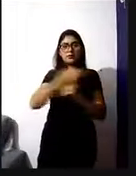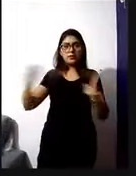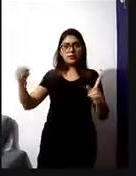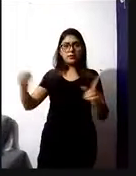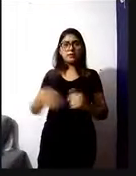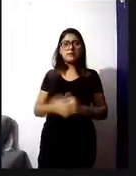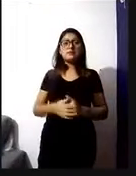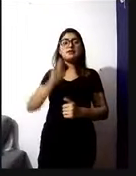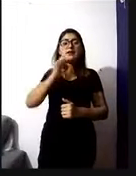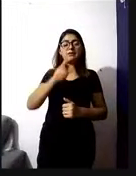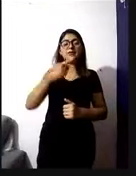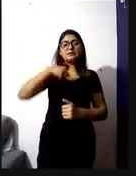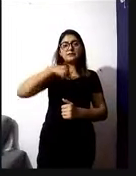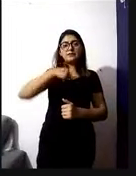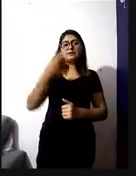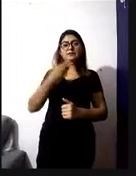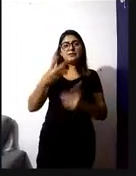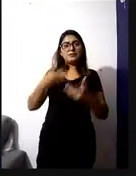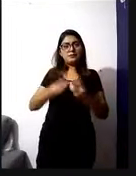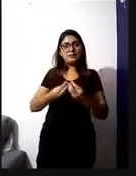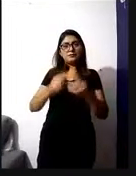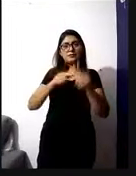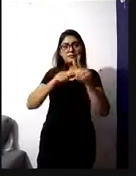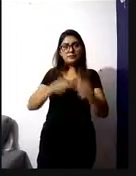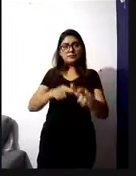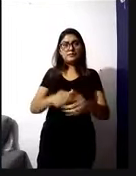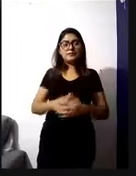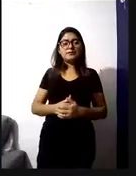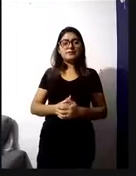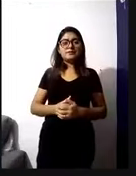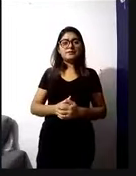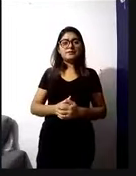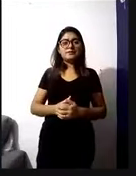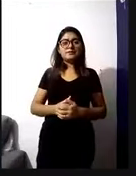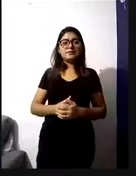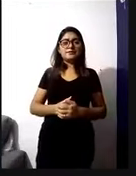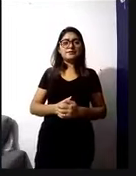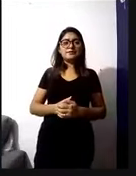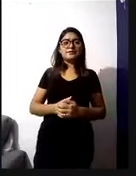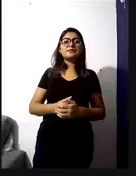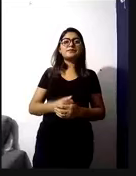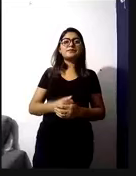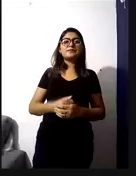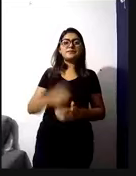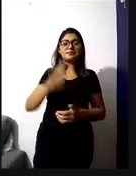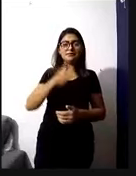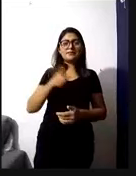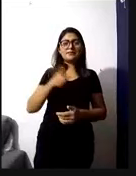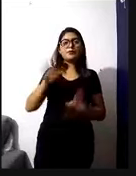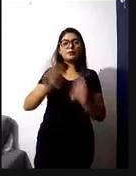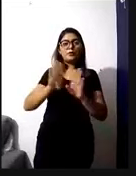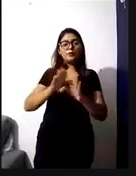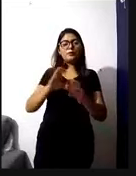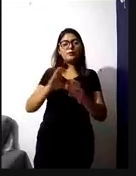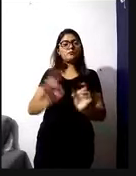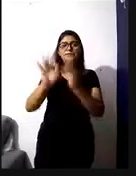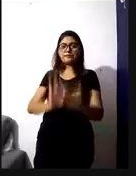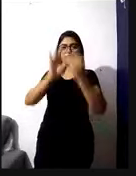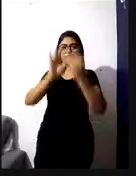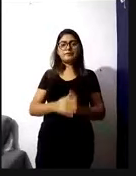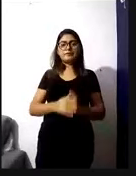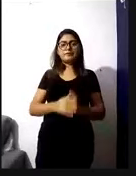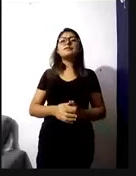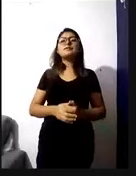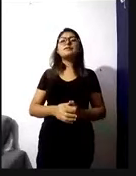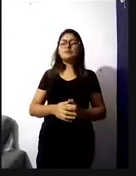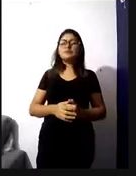Y saber qué es lo que va a suceder y cómo lo vamos a tomar y cómo lo vamos a enfrentar además. Maestra, ¿nos podría